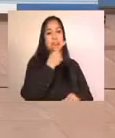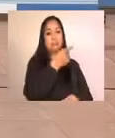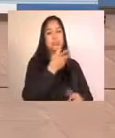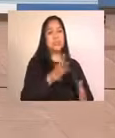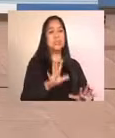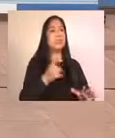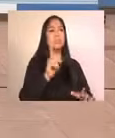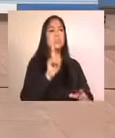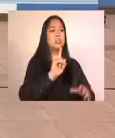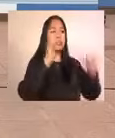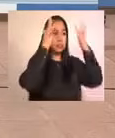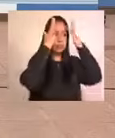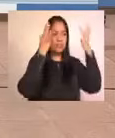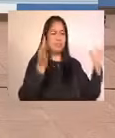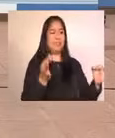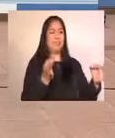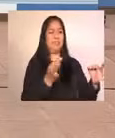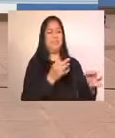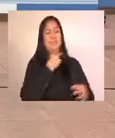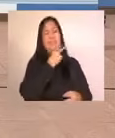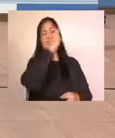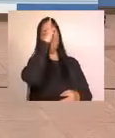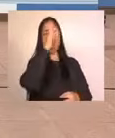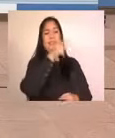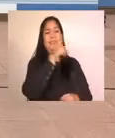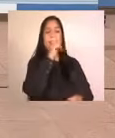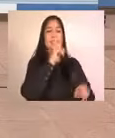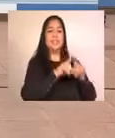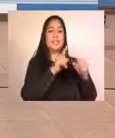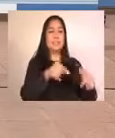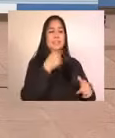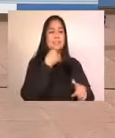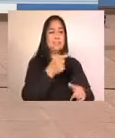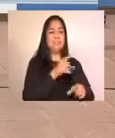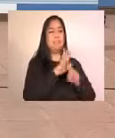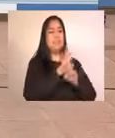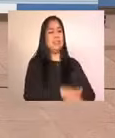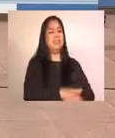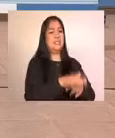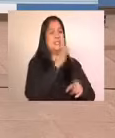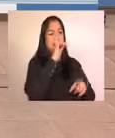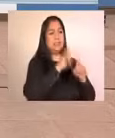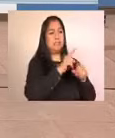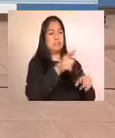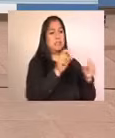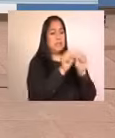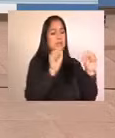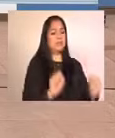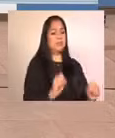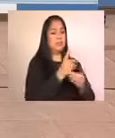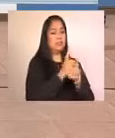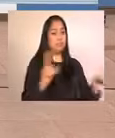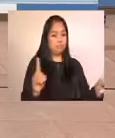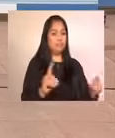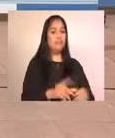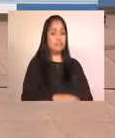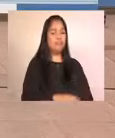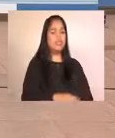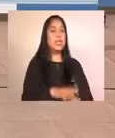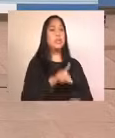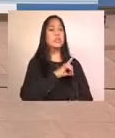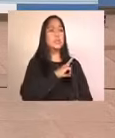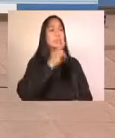una decisión mediocre, sino más que mediocre, dañina, ¿no? Para el sistema democrático. Solo